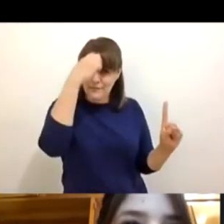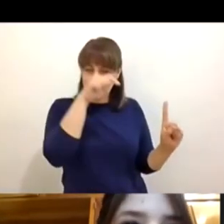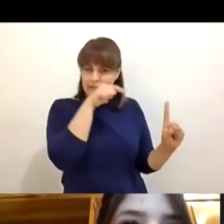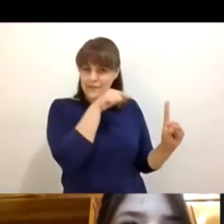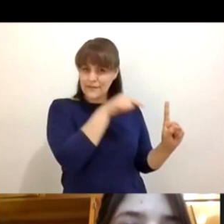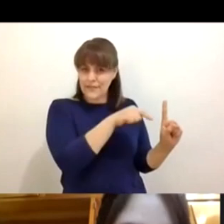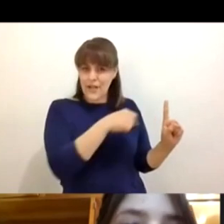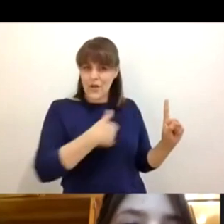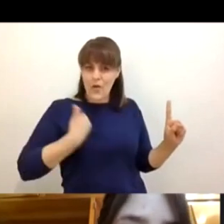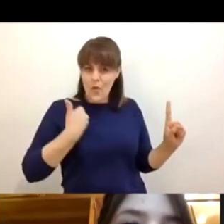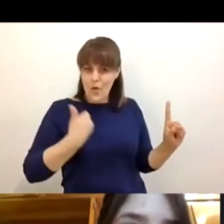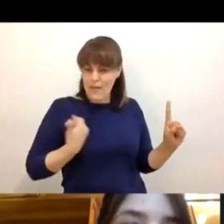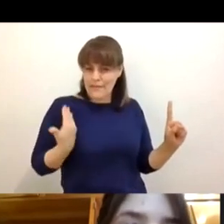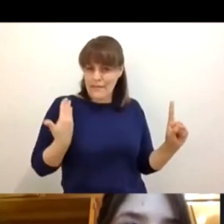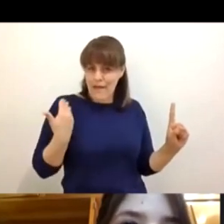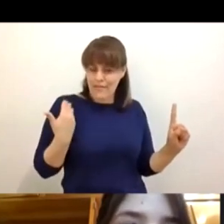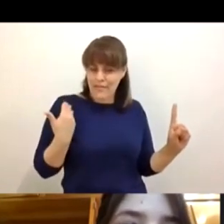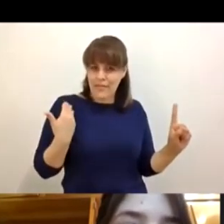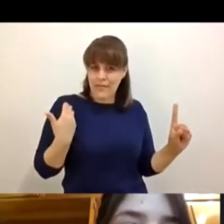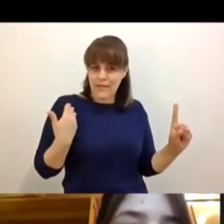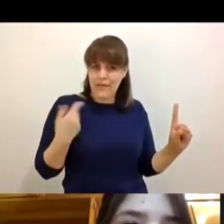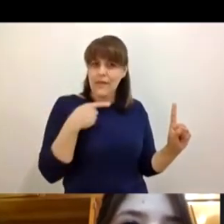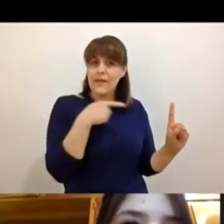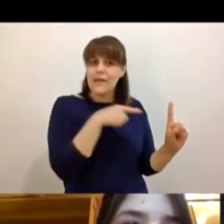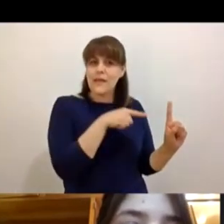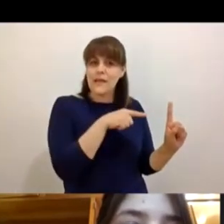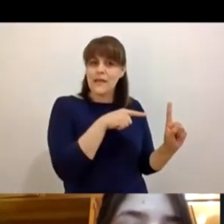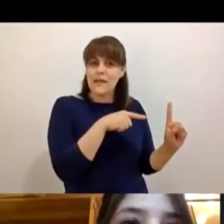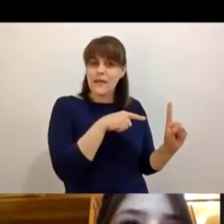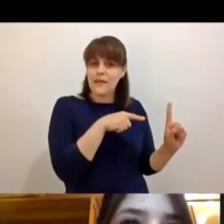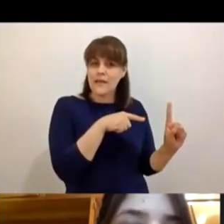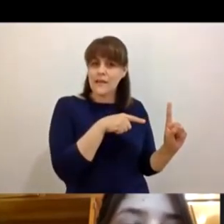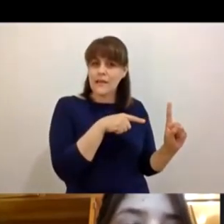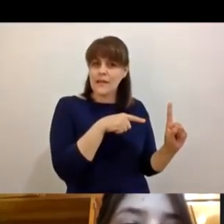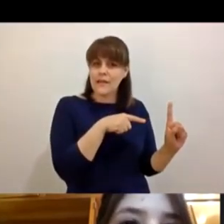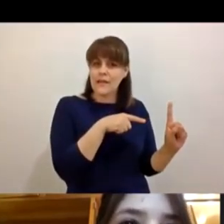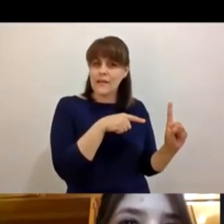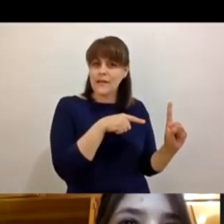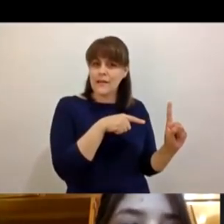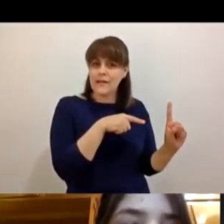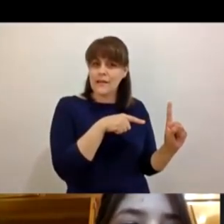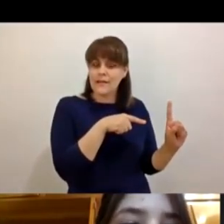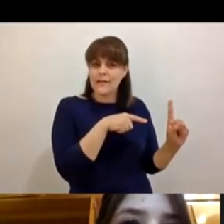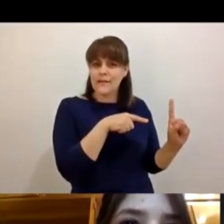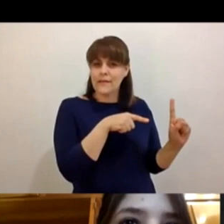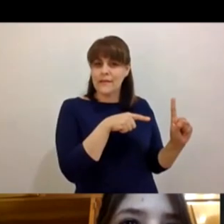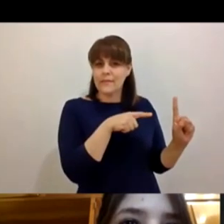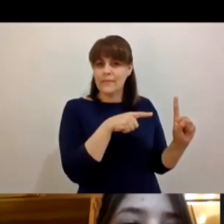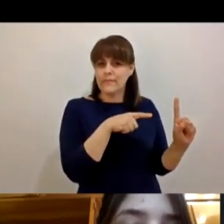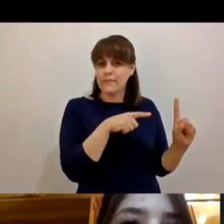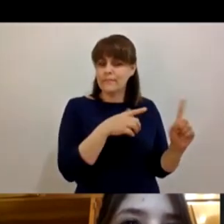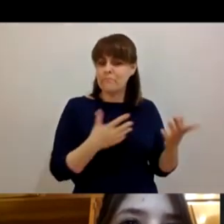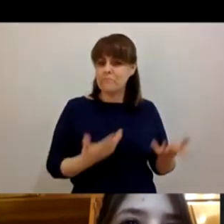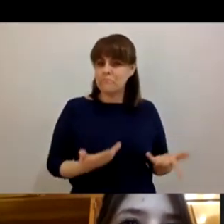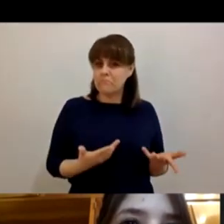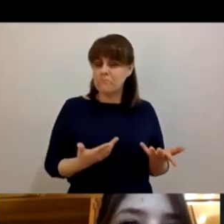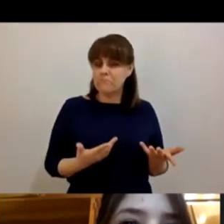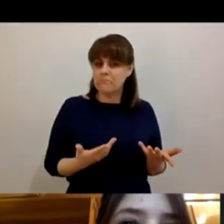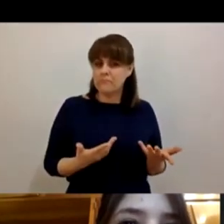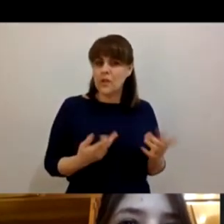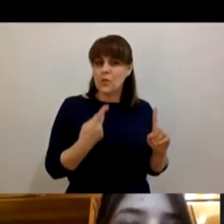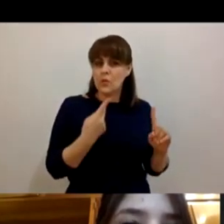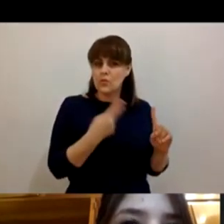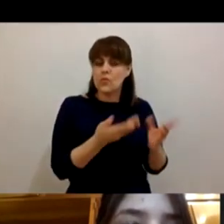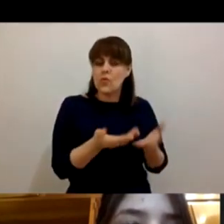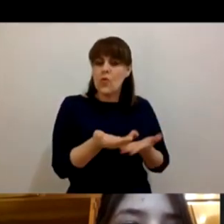este adolescente tenía como gracia, además de que la compartió. Que tiene, él habló